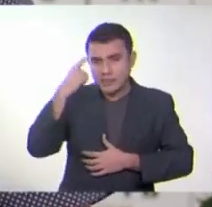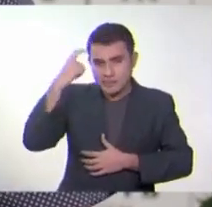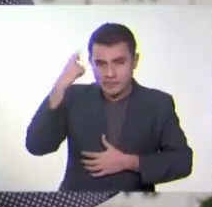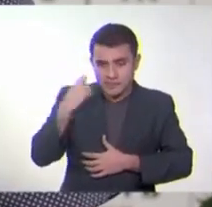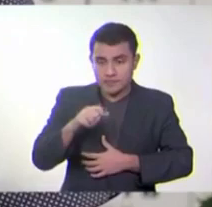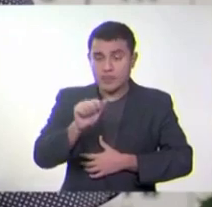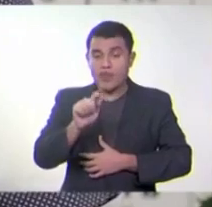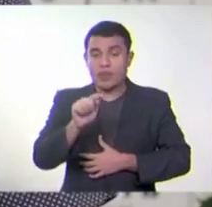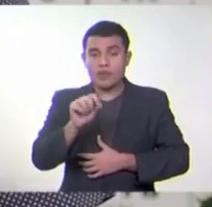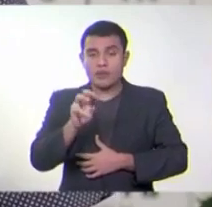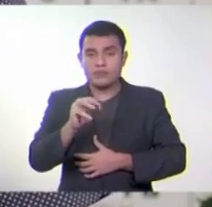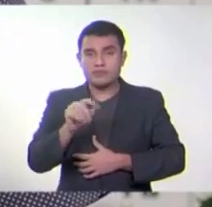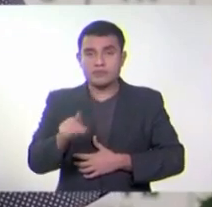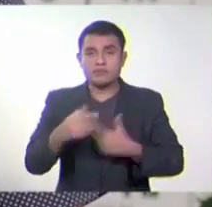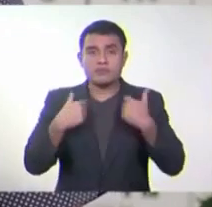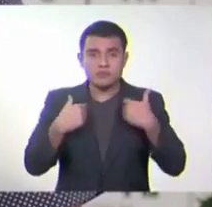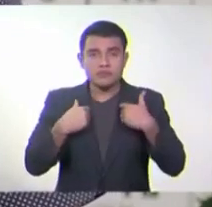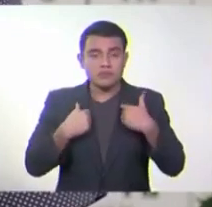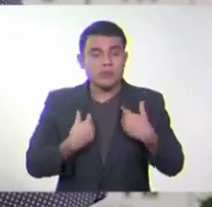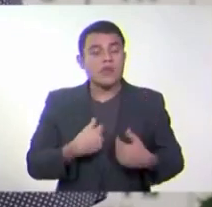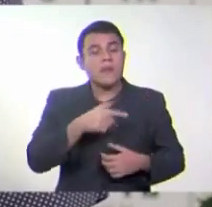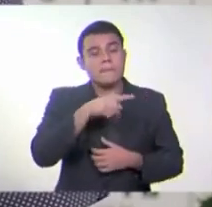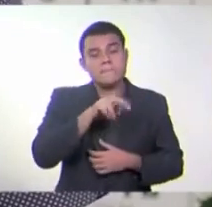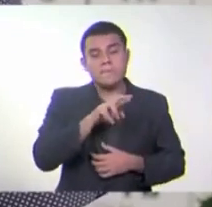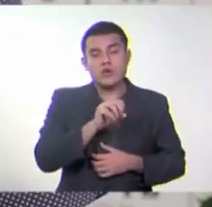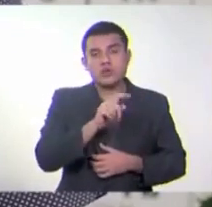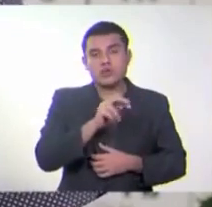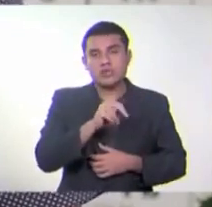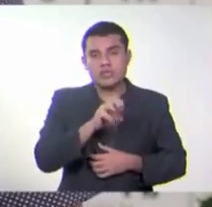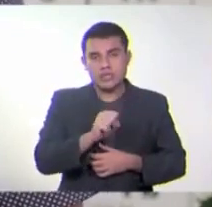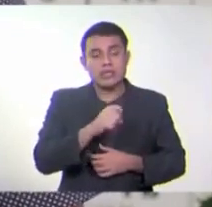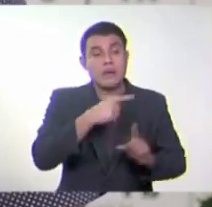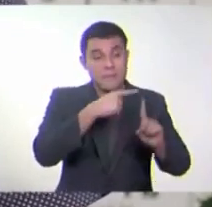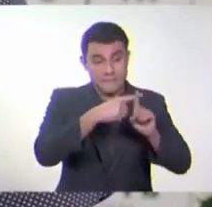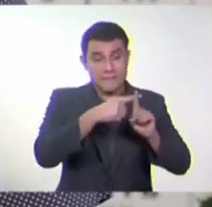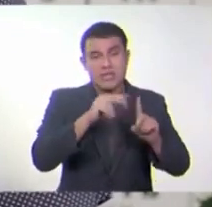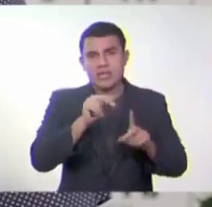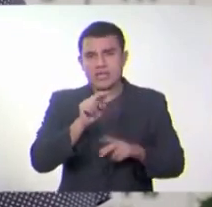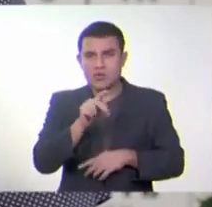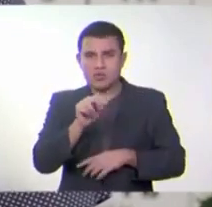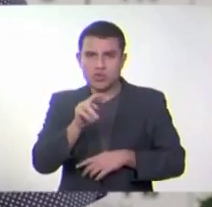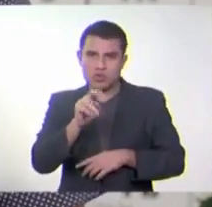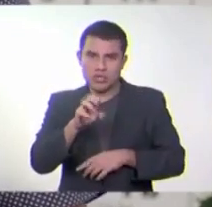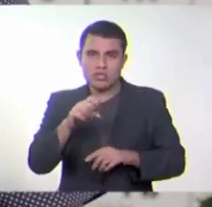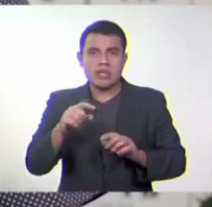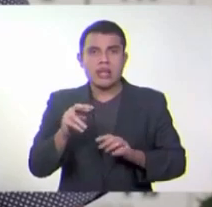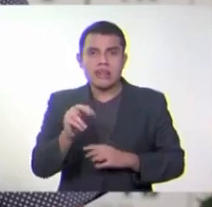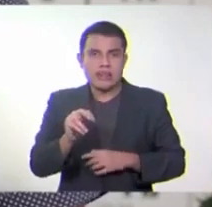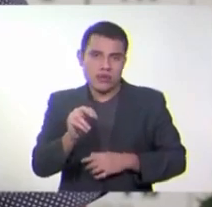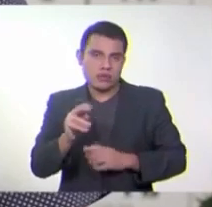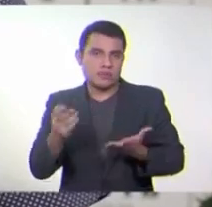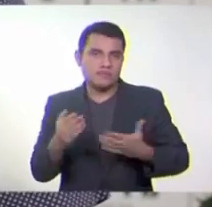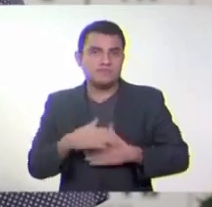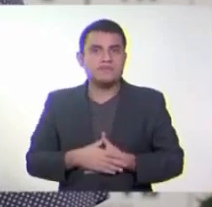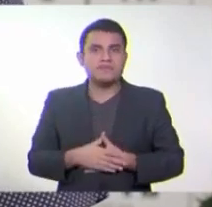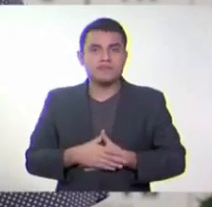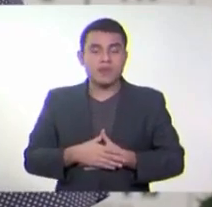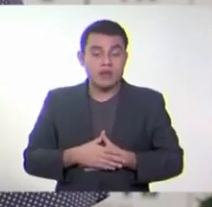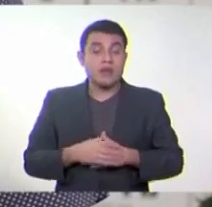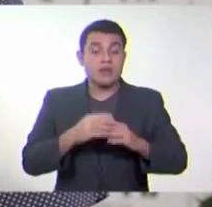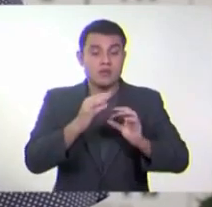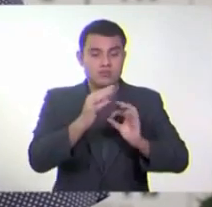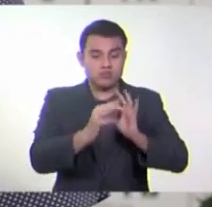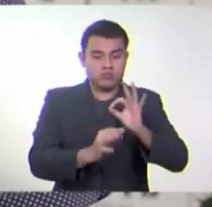átomo tiene en su núcleo protones y neutrones, los protones con carga positiva y los neutrones con carga neutra. Alrededor del núcleo están